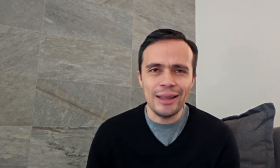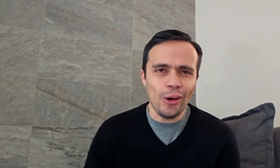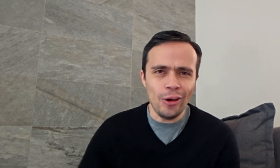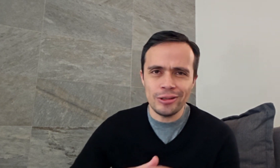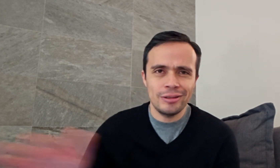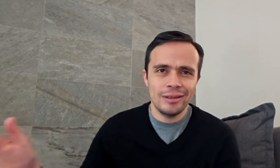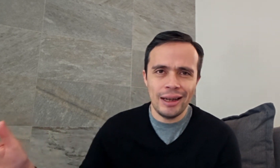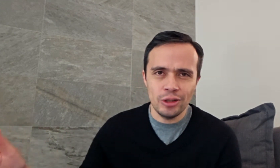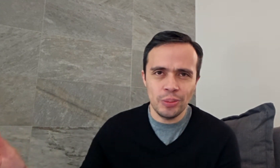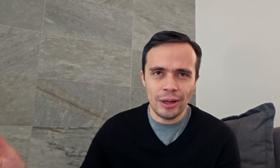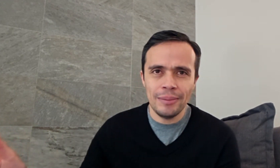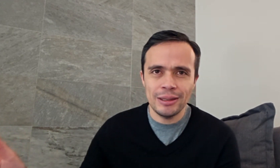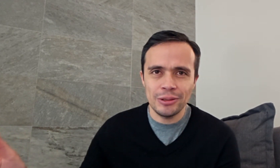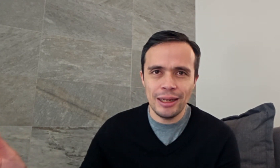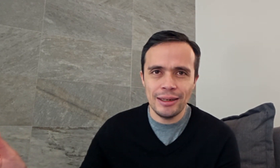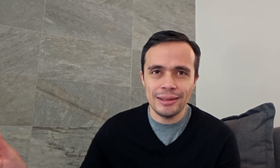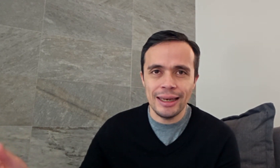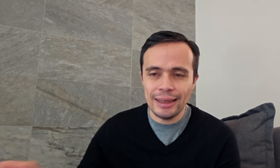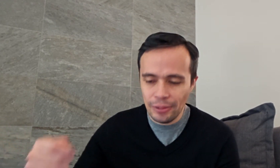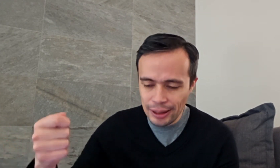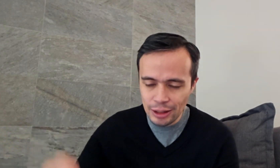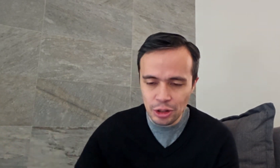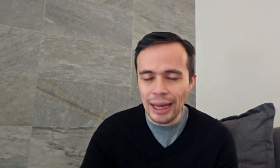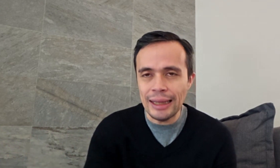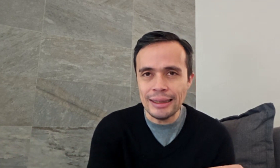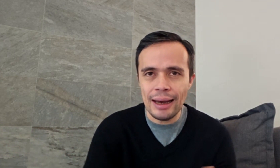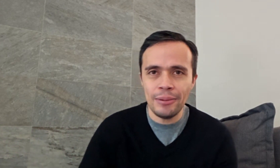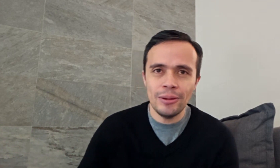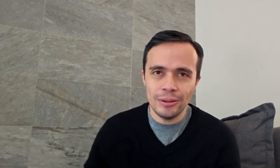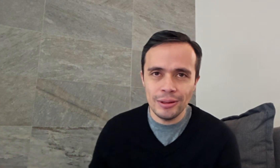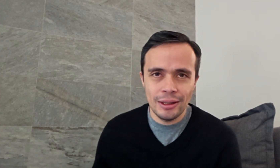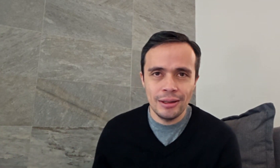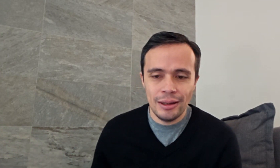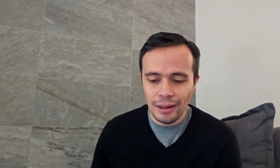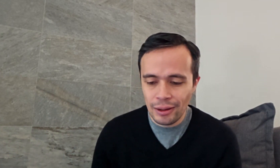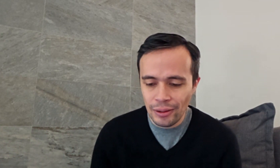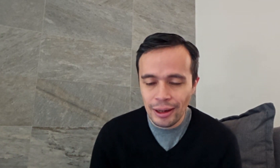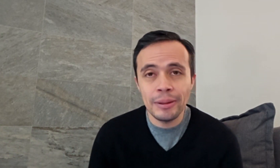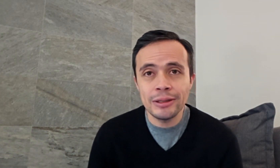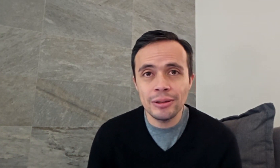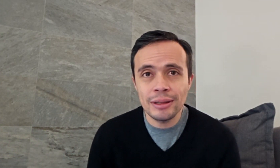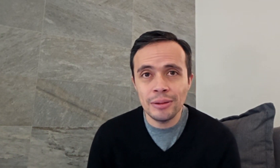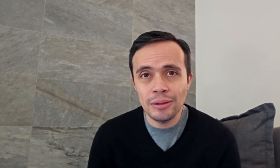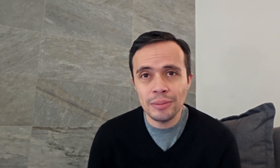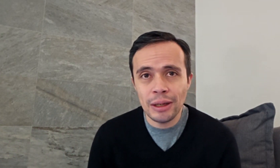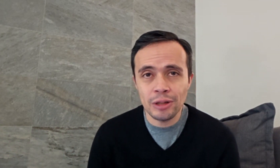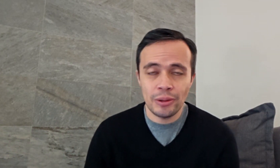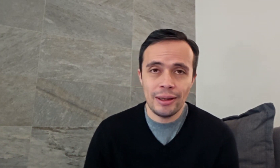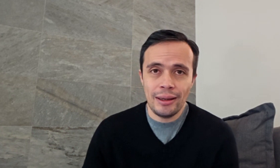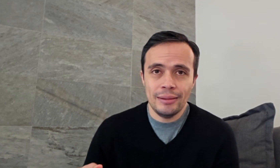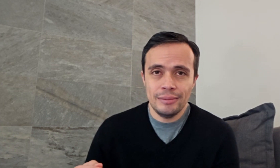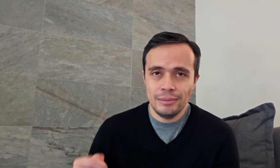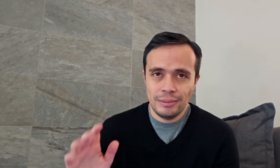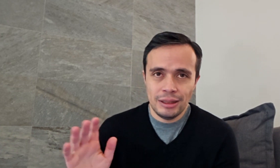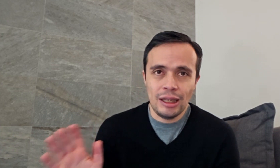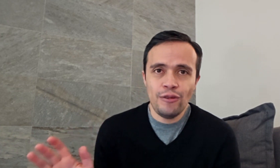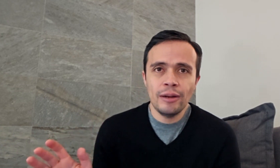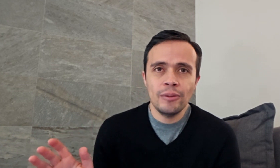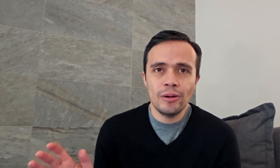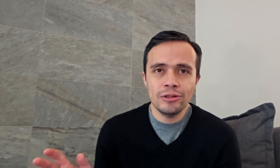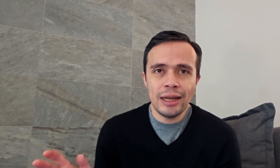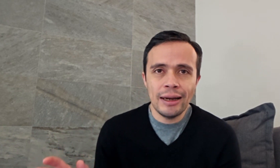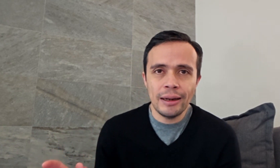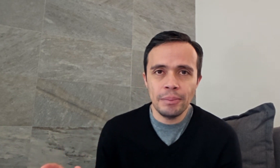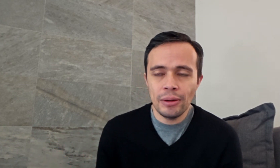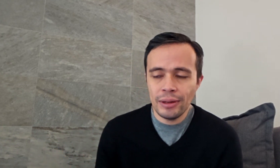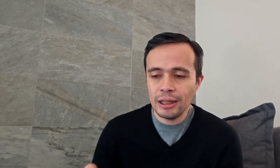Gálvez. Adiós a los programas sociales. Ella hubiera dicho al diablo con la pensión de adultos mayores, porque sí